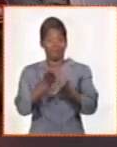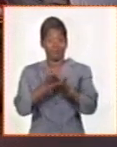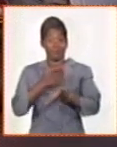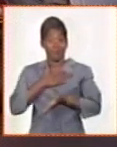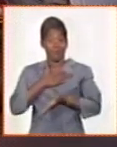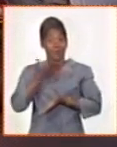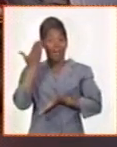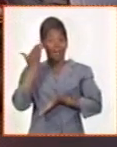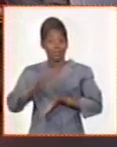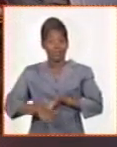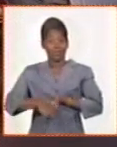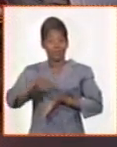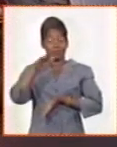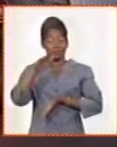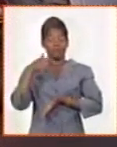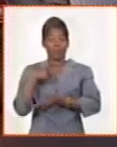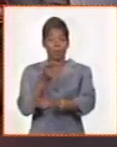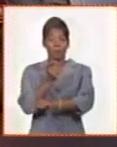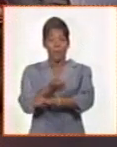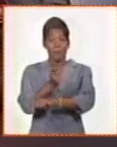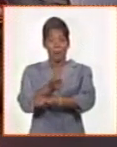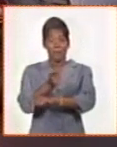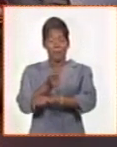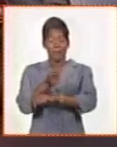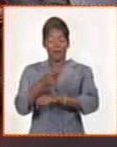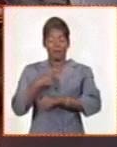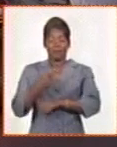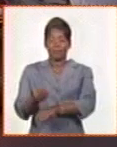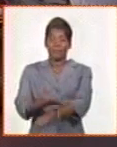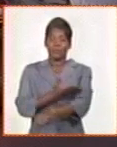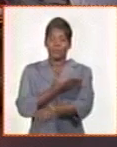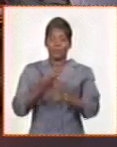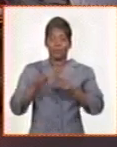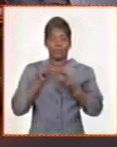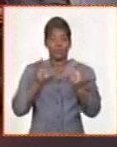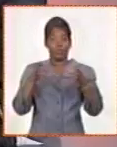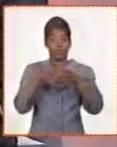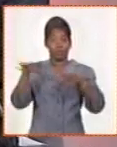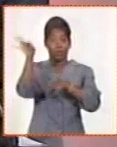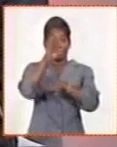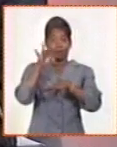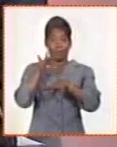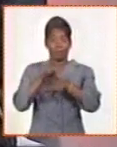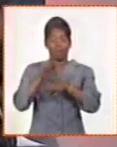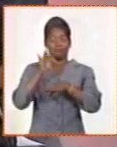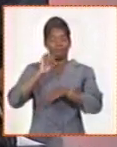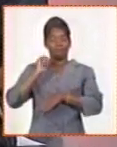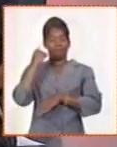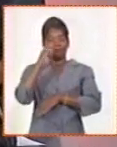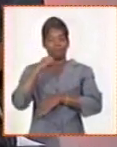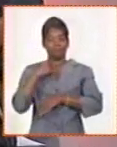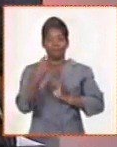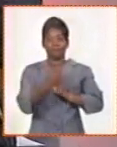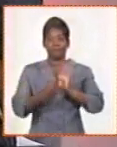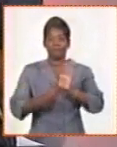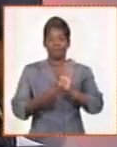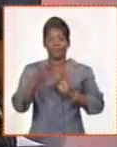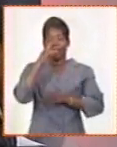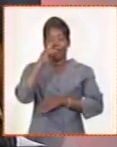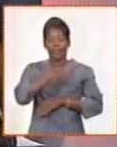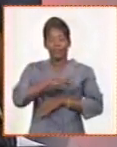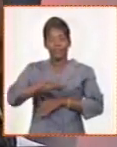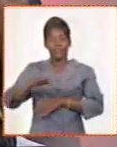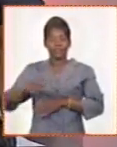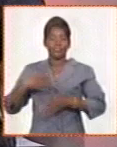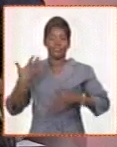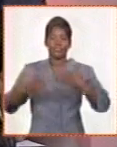grande. La colmenita tiene la característica que tiene la suerte de que es el niño el que lleva. O sea, cuando